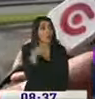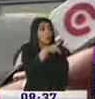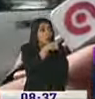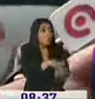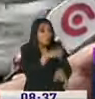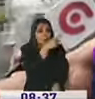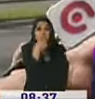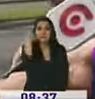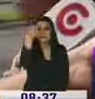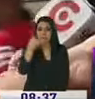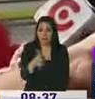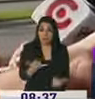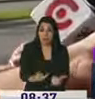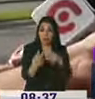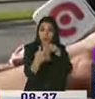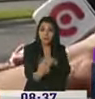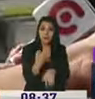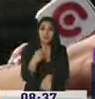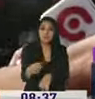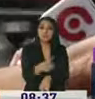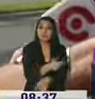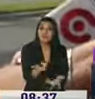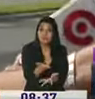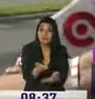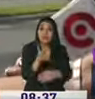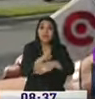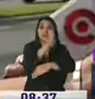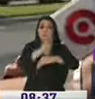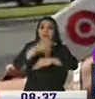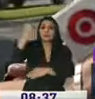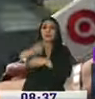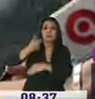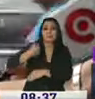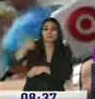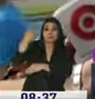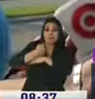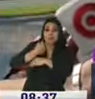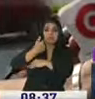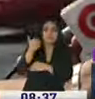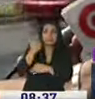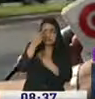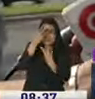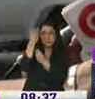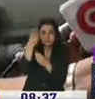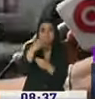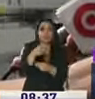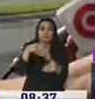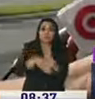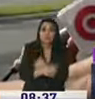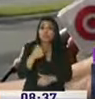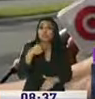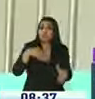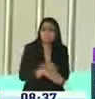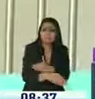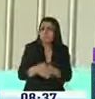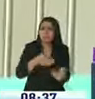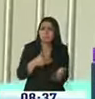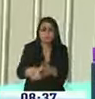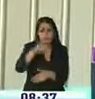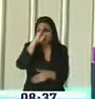indicó en la audiencia el día de hoy que recibió órdenes expresas de la rectora del plantel para que no me deje pasar. Así esté con la